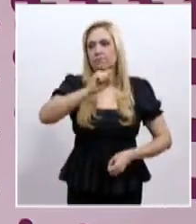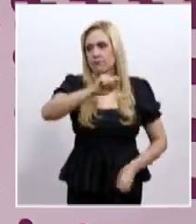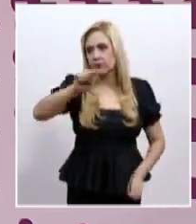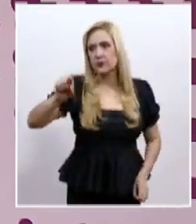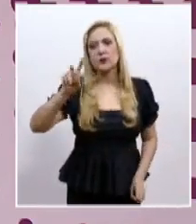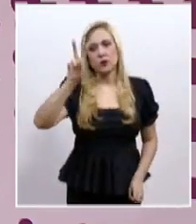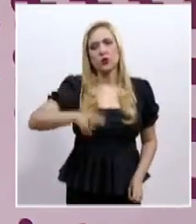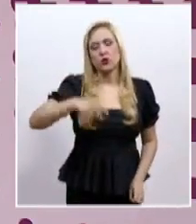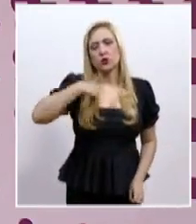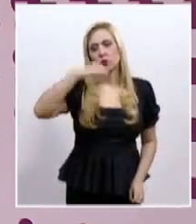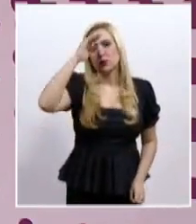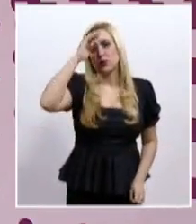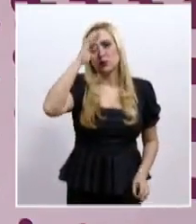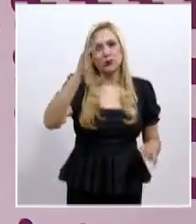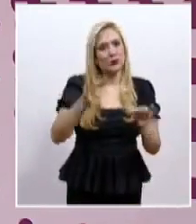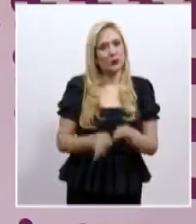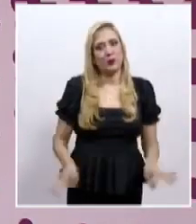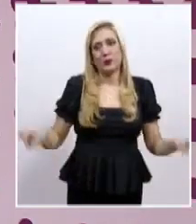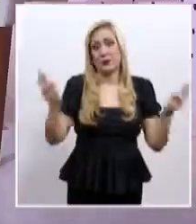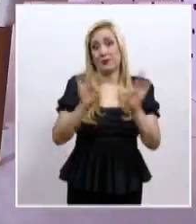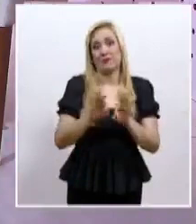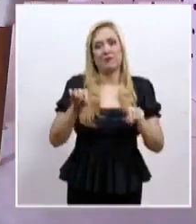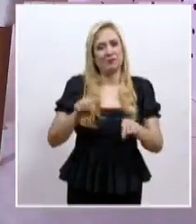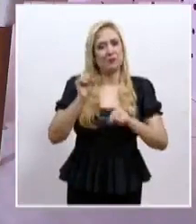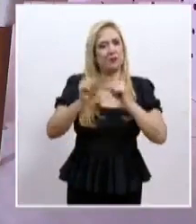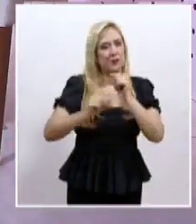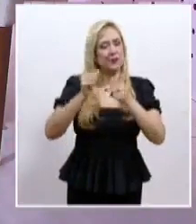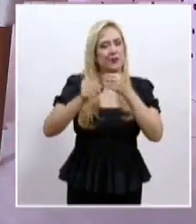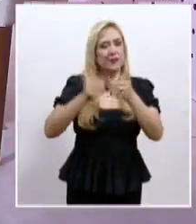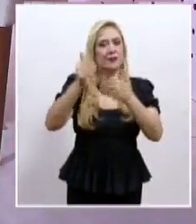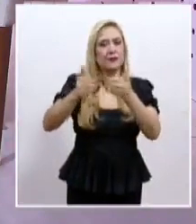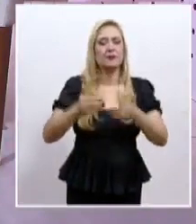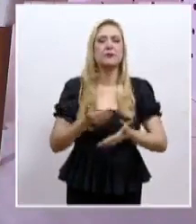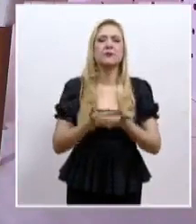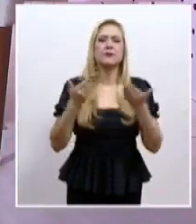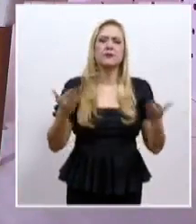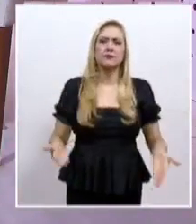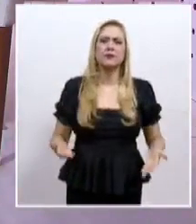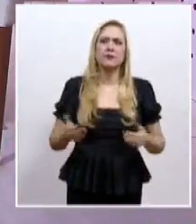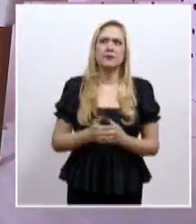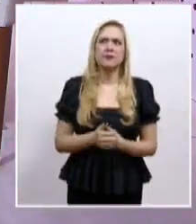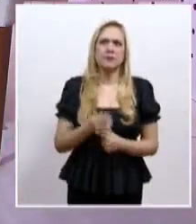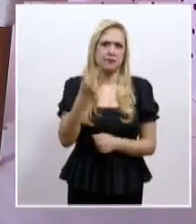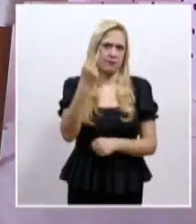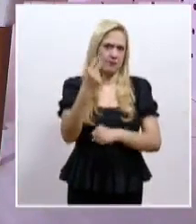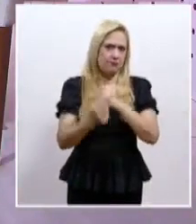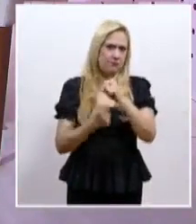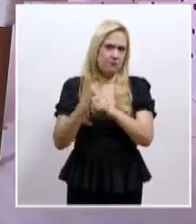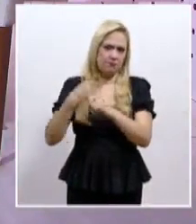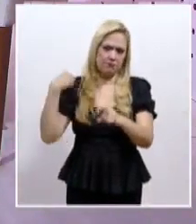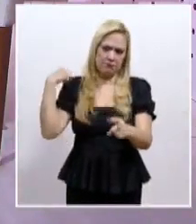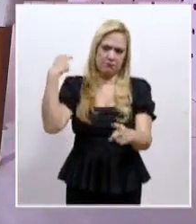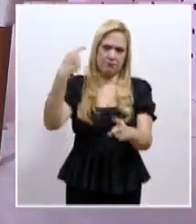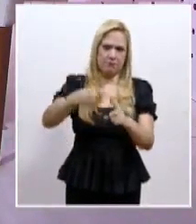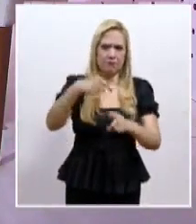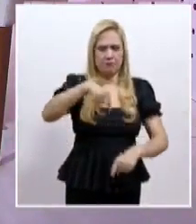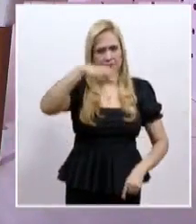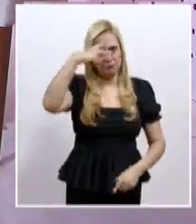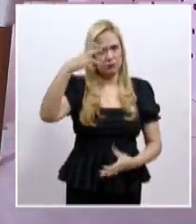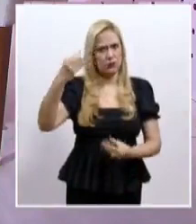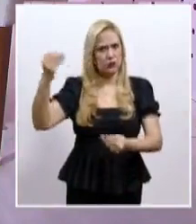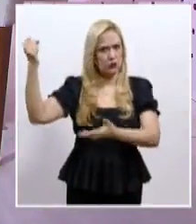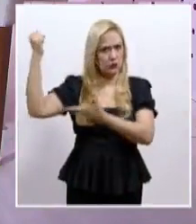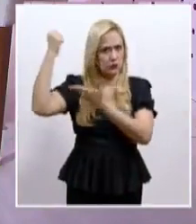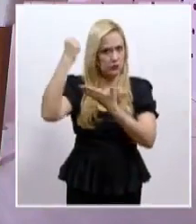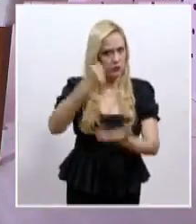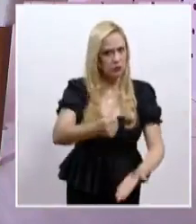eso me parece que es un paso fundamental y ahí va. Y creo que en los últimos, tal vez 25 años en México se ha invertido mucho, sobre todo en el